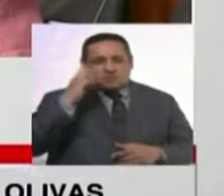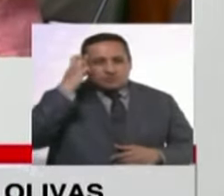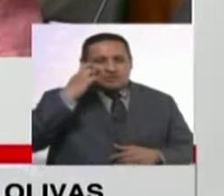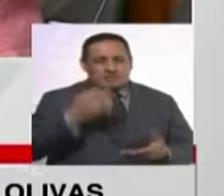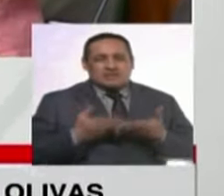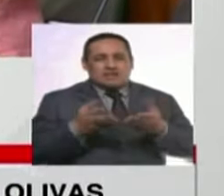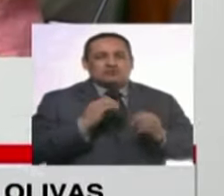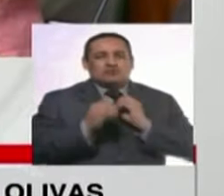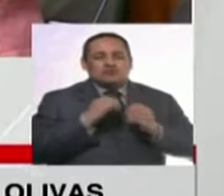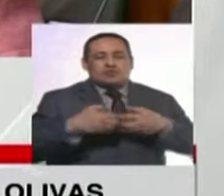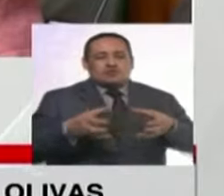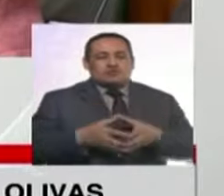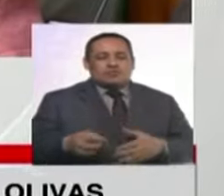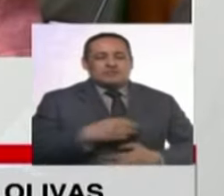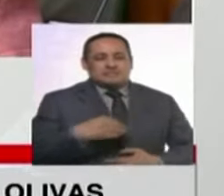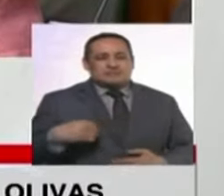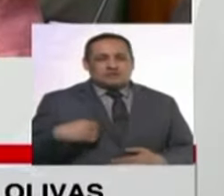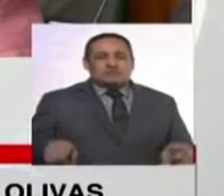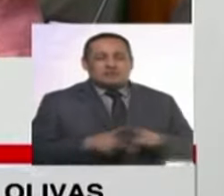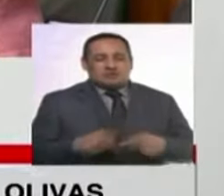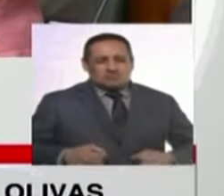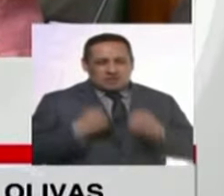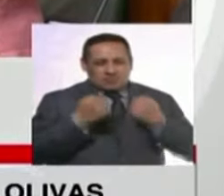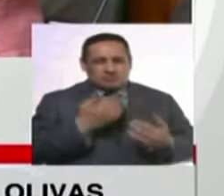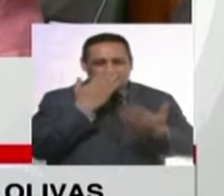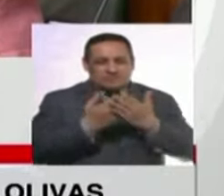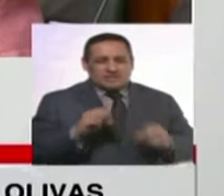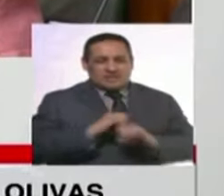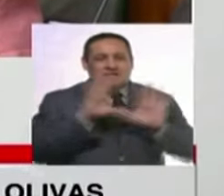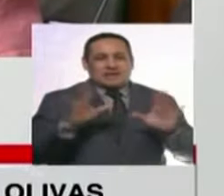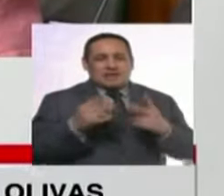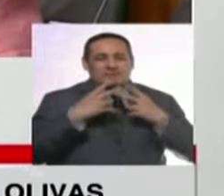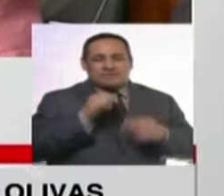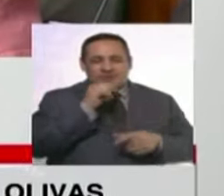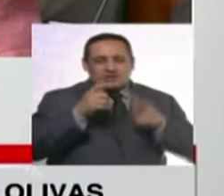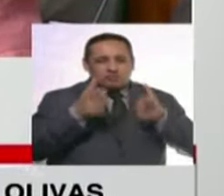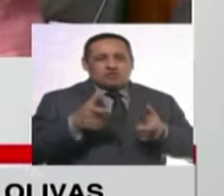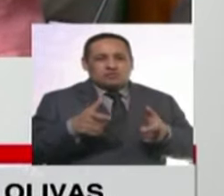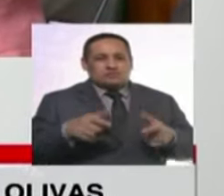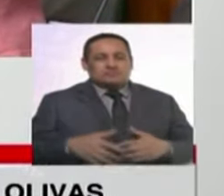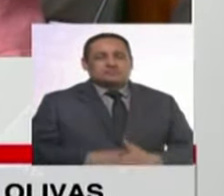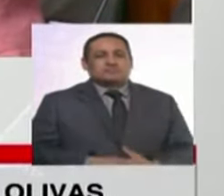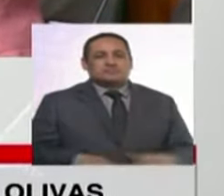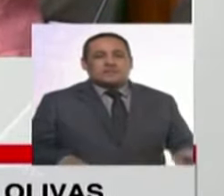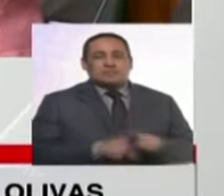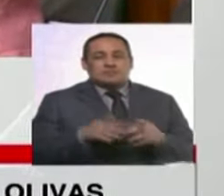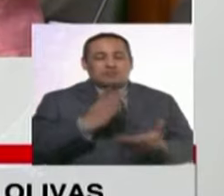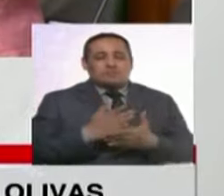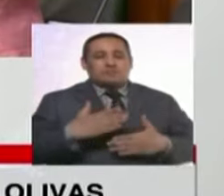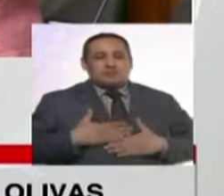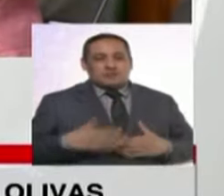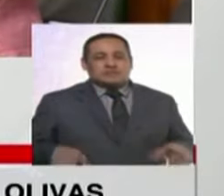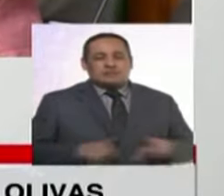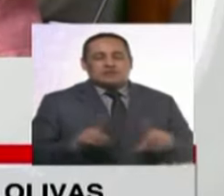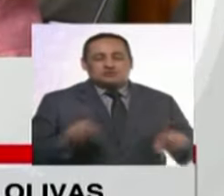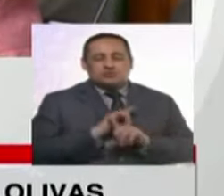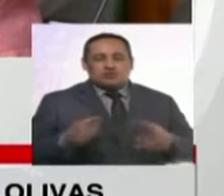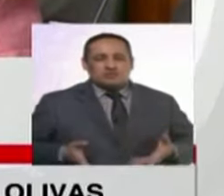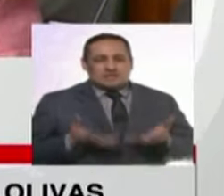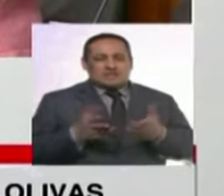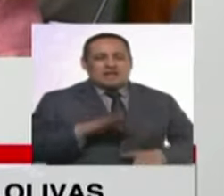estabilidad a este ministerio y una lucha franca la inseguridad ciudadana por mi parte no se